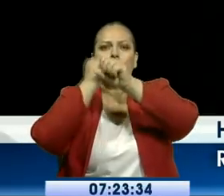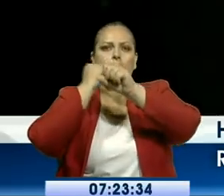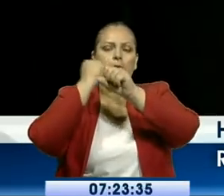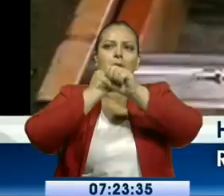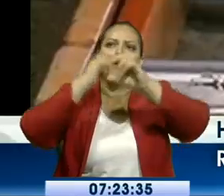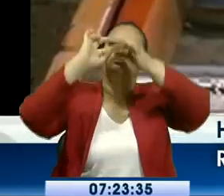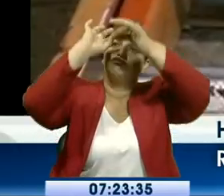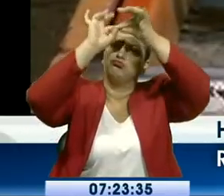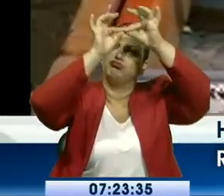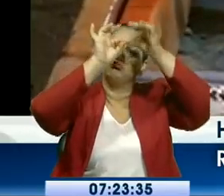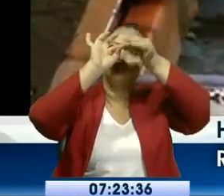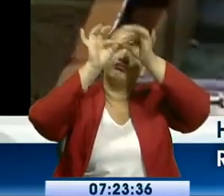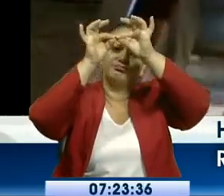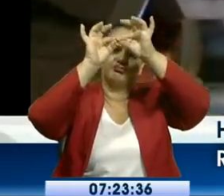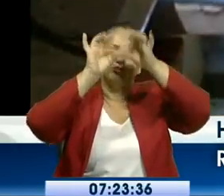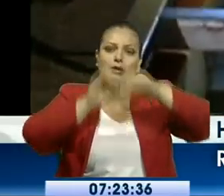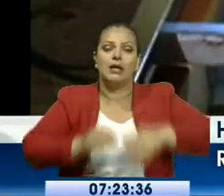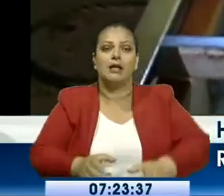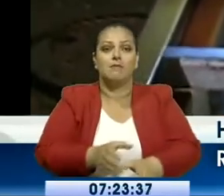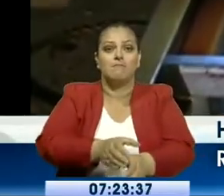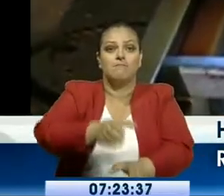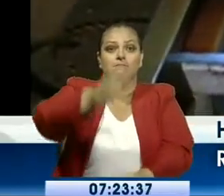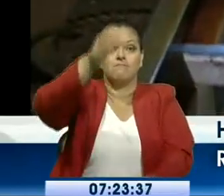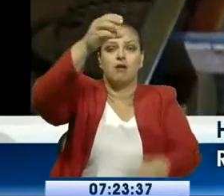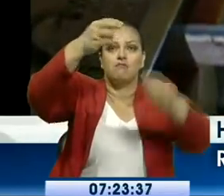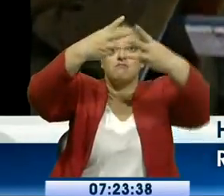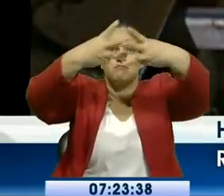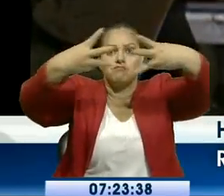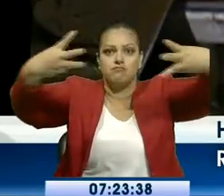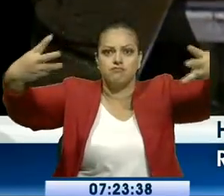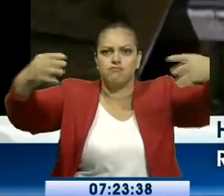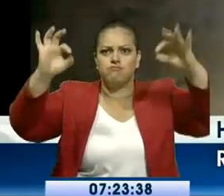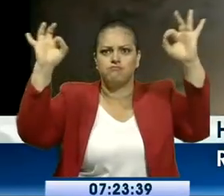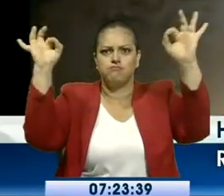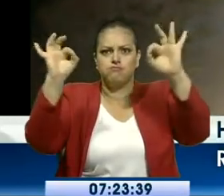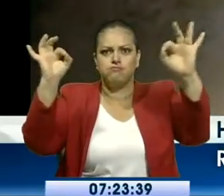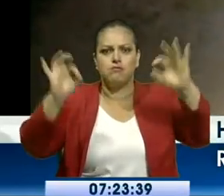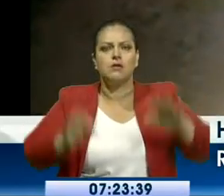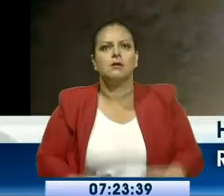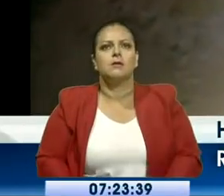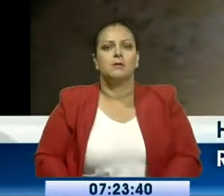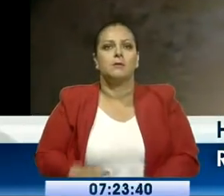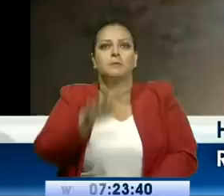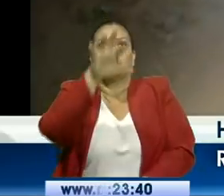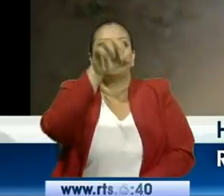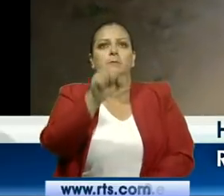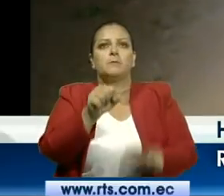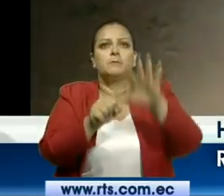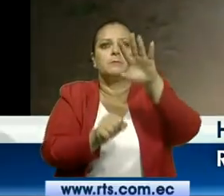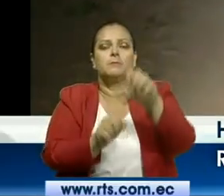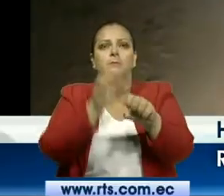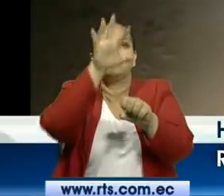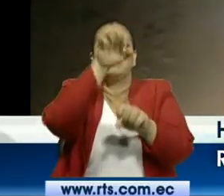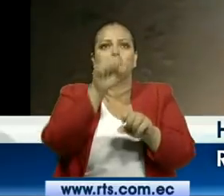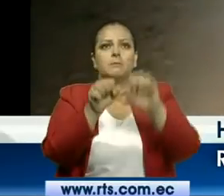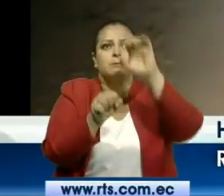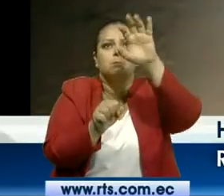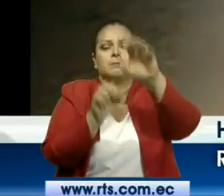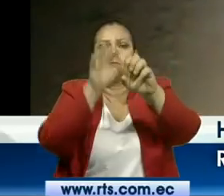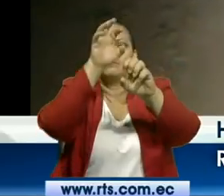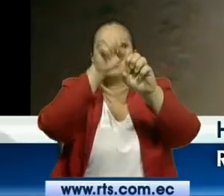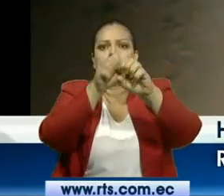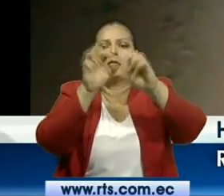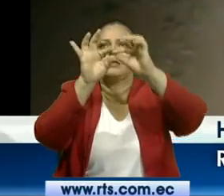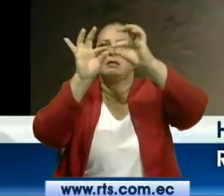esa localidad ubicada en el kilómetro 23 de la vía Guayaquil-Daule, contratado por unos conocidos para realizar una